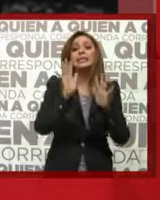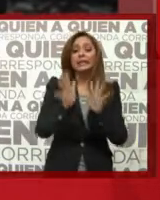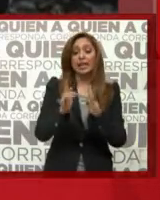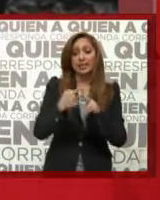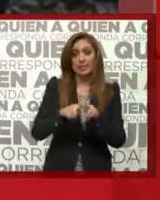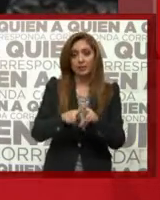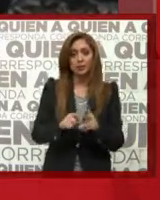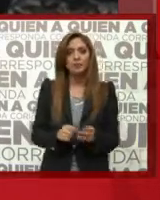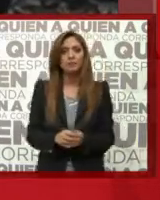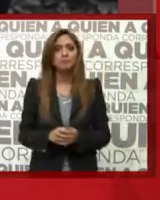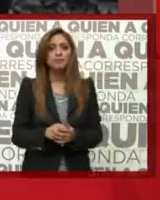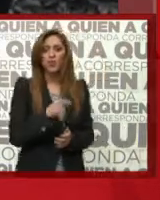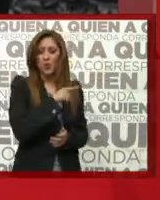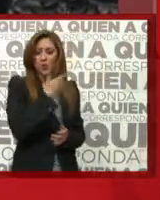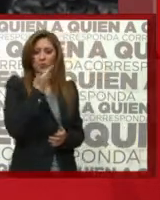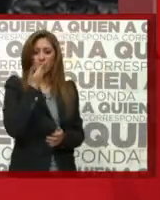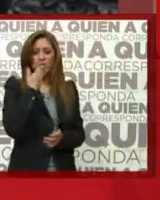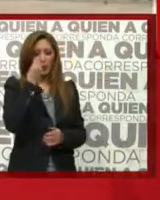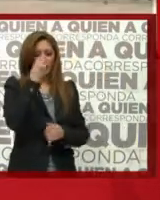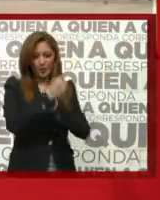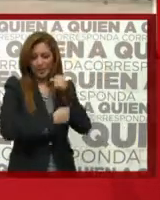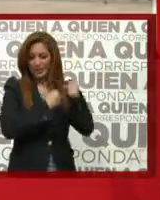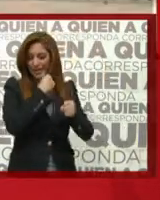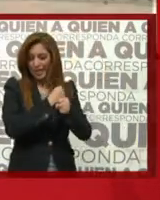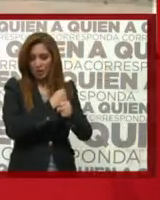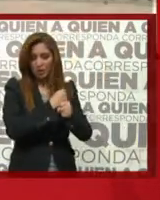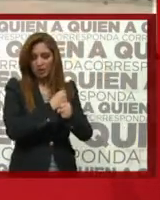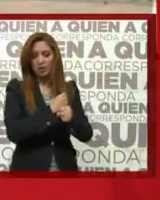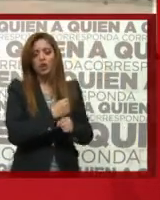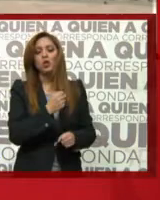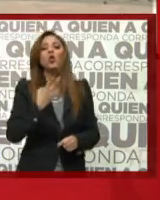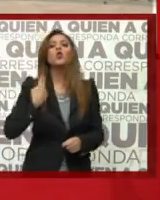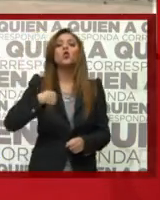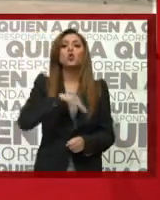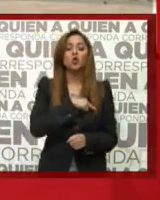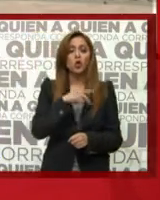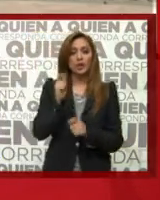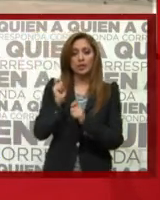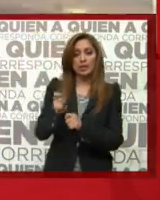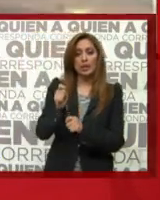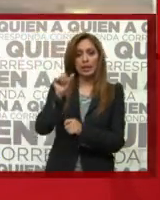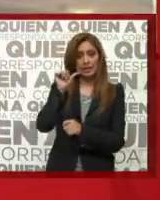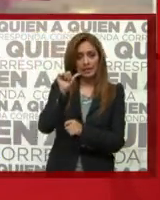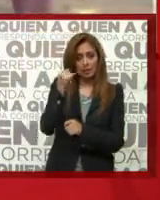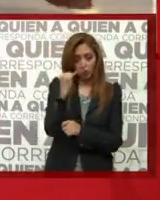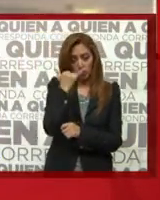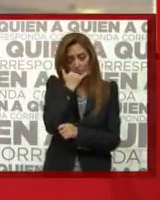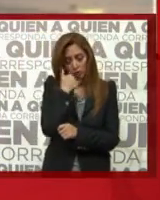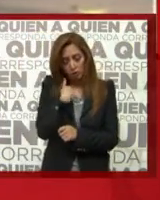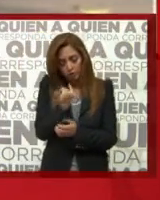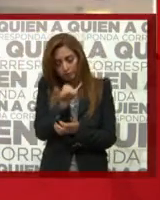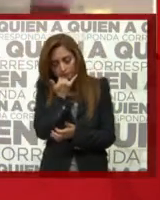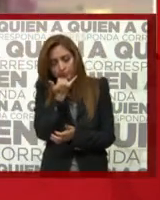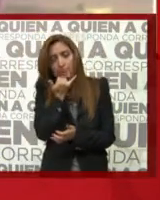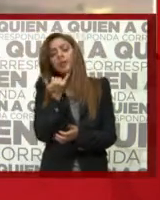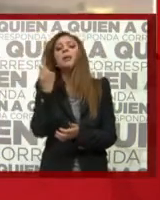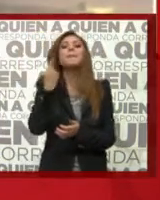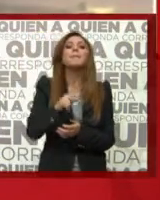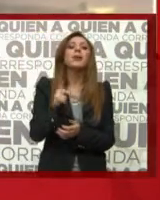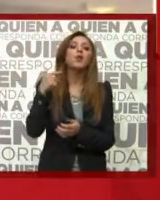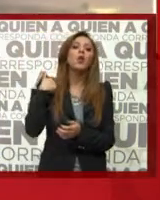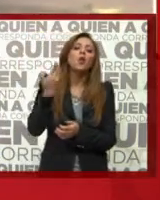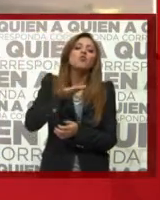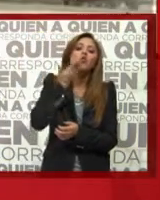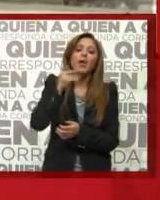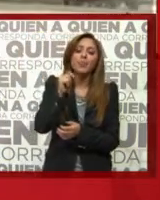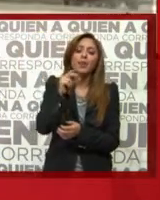el tradicional, el que conocemos desde hace tantos años. Sí, nosotros entramos el 16 de junio, perdón, corrijo. Pero bueno. Con ese sistema tradicional